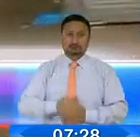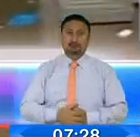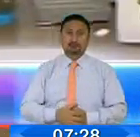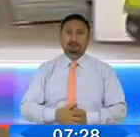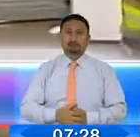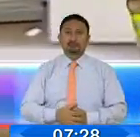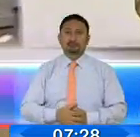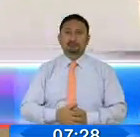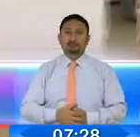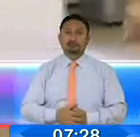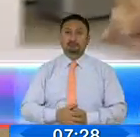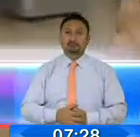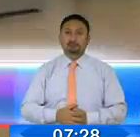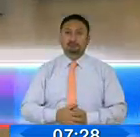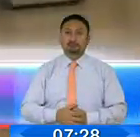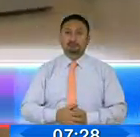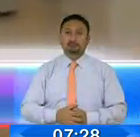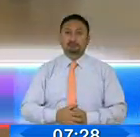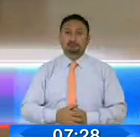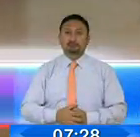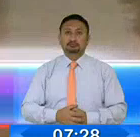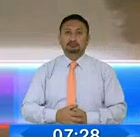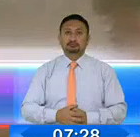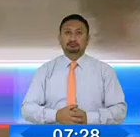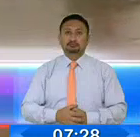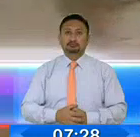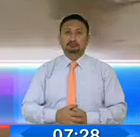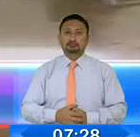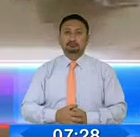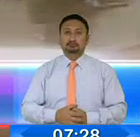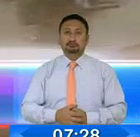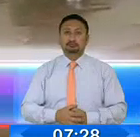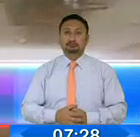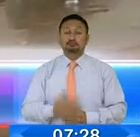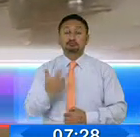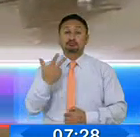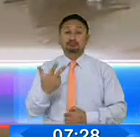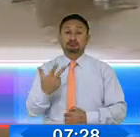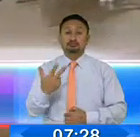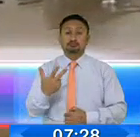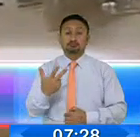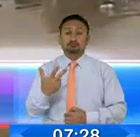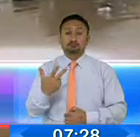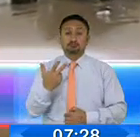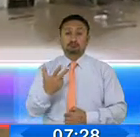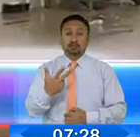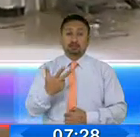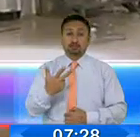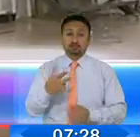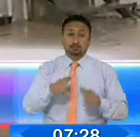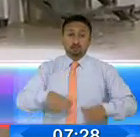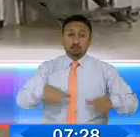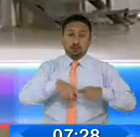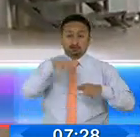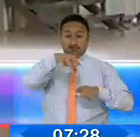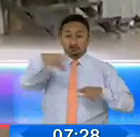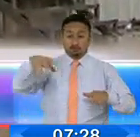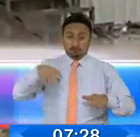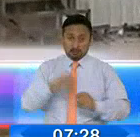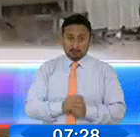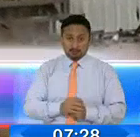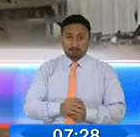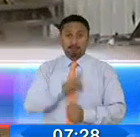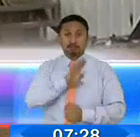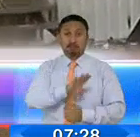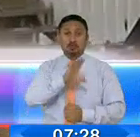esta fábrica de electrodomésticos. Son tres puntos, aún siguen trabajando los bomberos de Guayaquil,